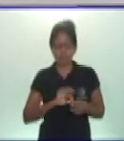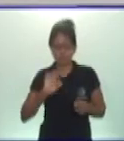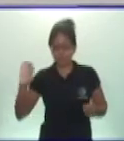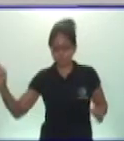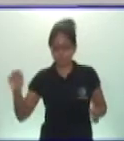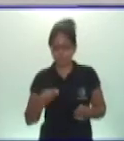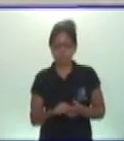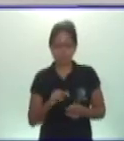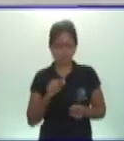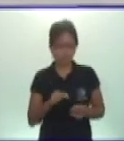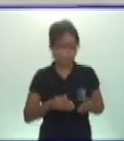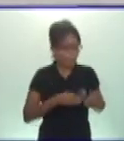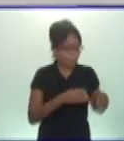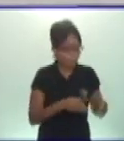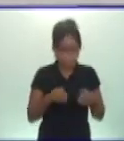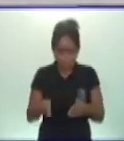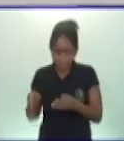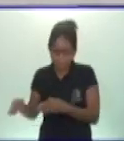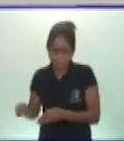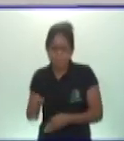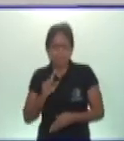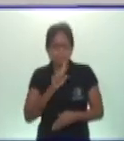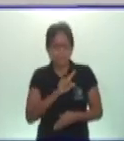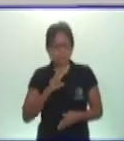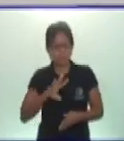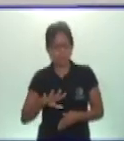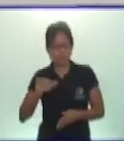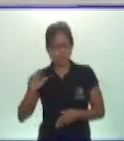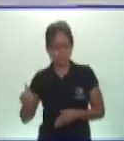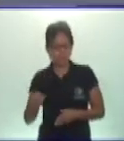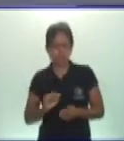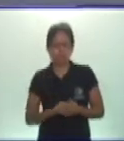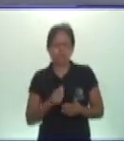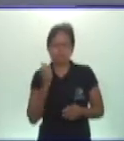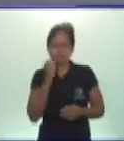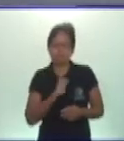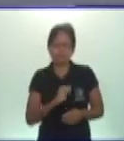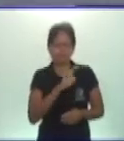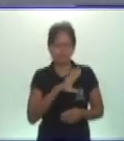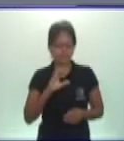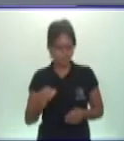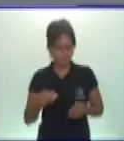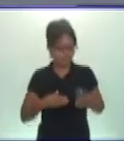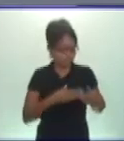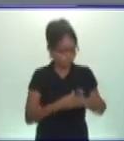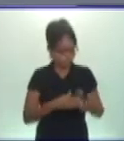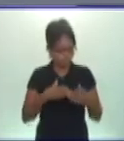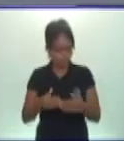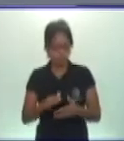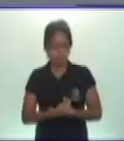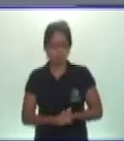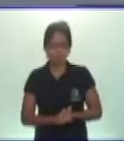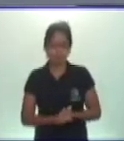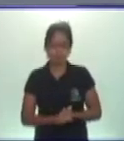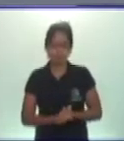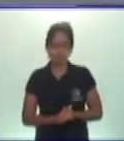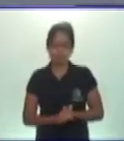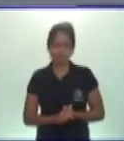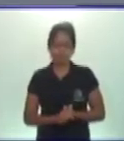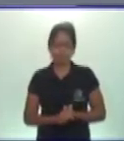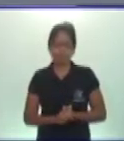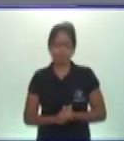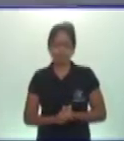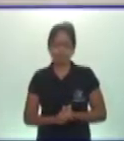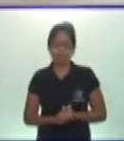71 atraques y 50 muelles. El calado de los buques oscila entre los 9 y los 11 metros.